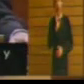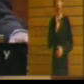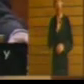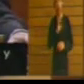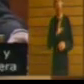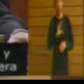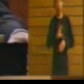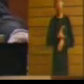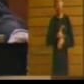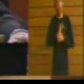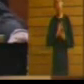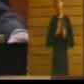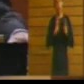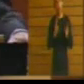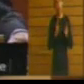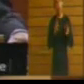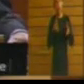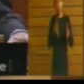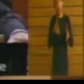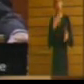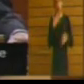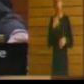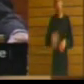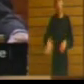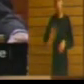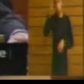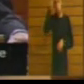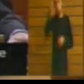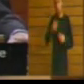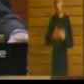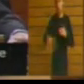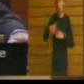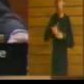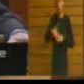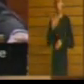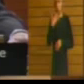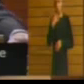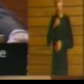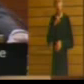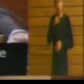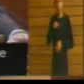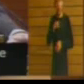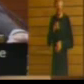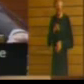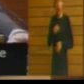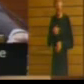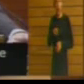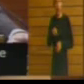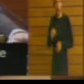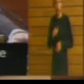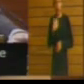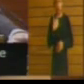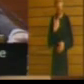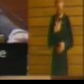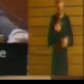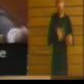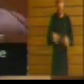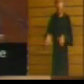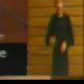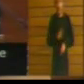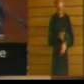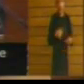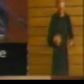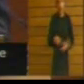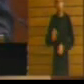en centros públicos se supera la ratio, como en Azágara, en 2 aulas, con 26 y 27, desde el primeros del mes